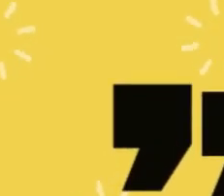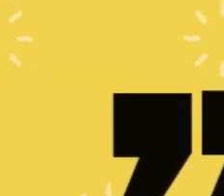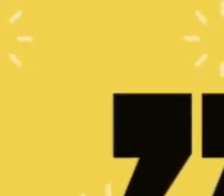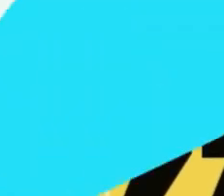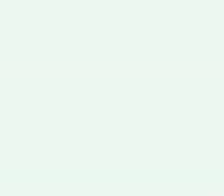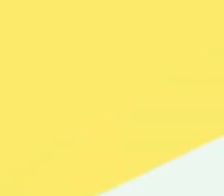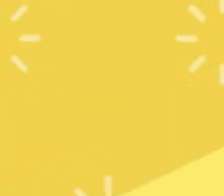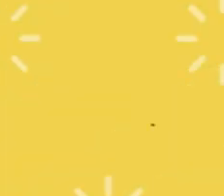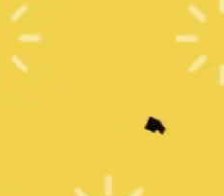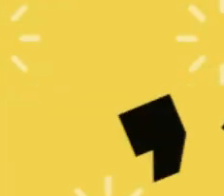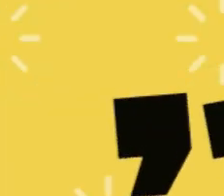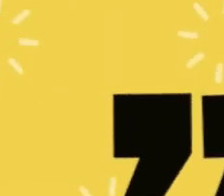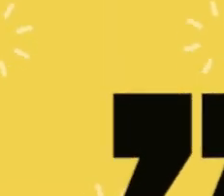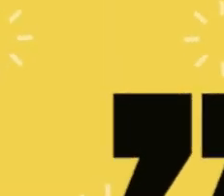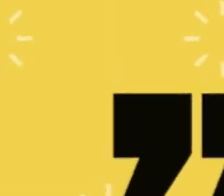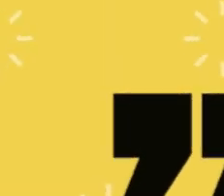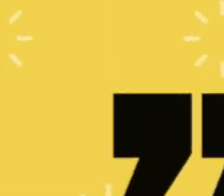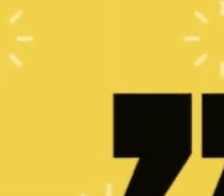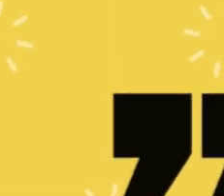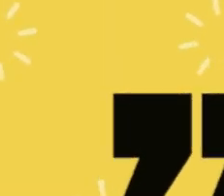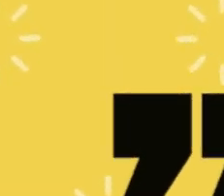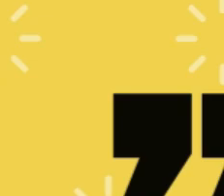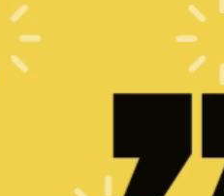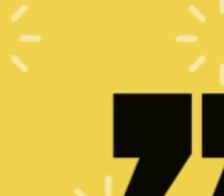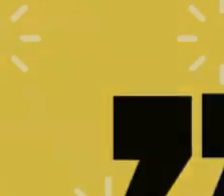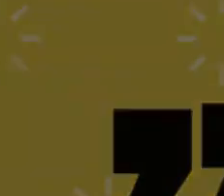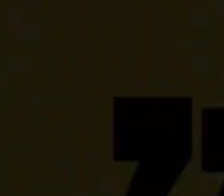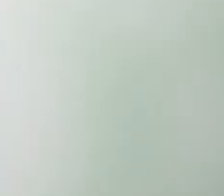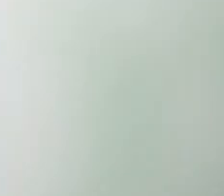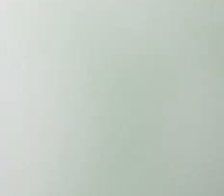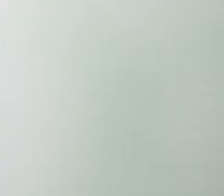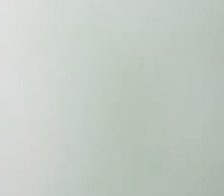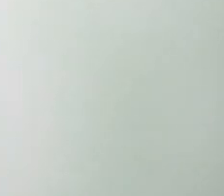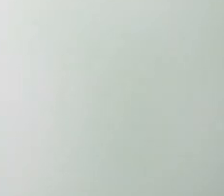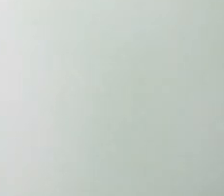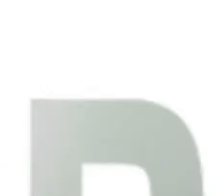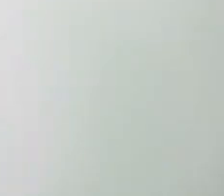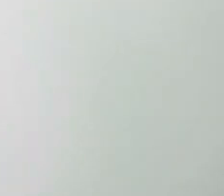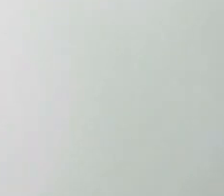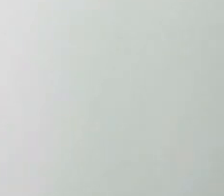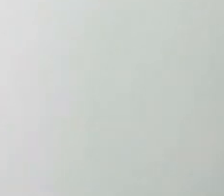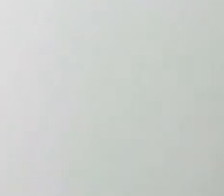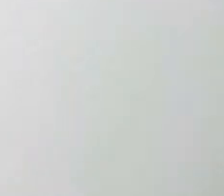Quédate en la casa, que en La Iguana nos quedamos contigo para informarte.